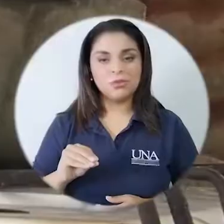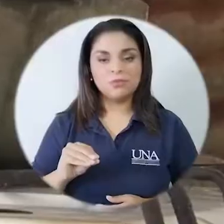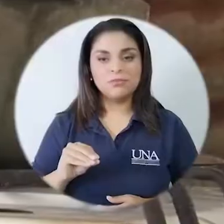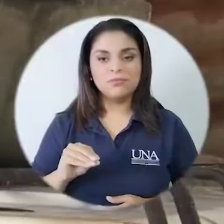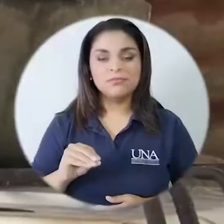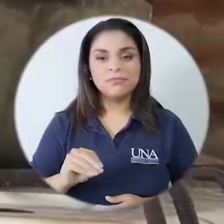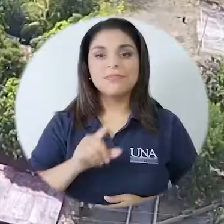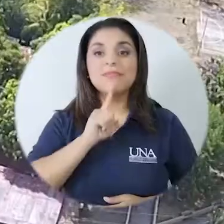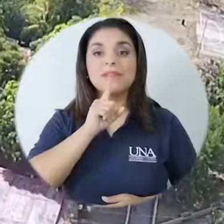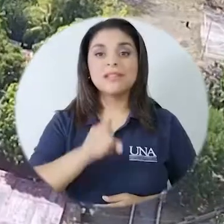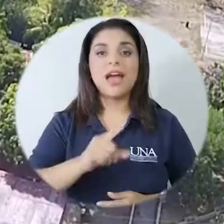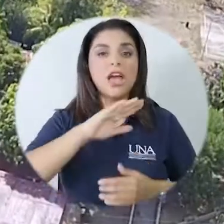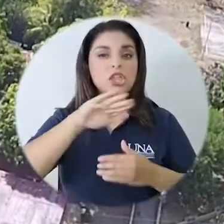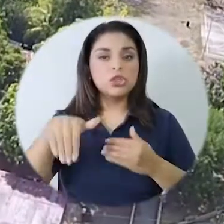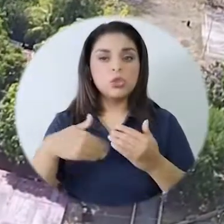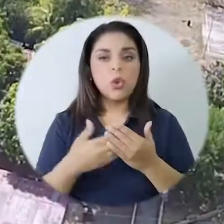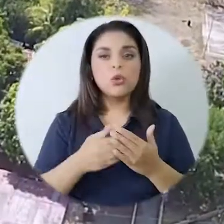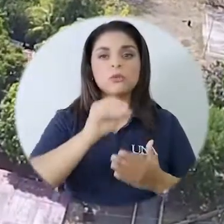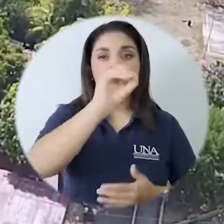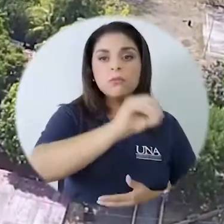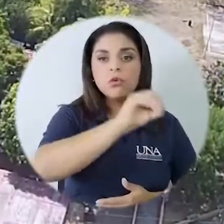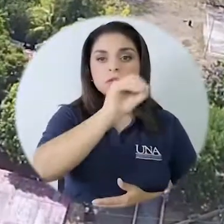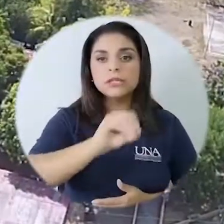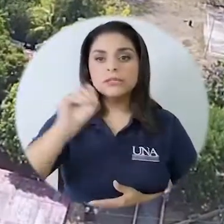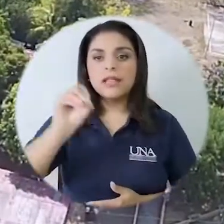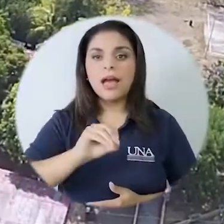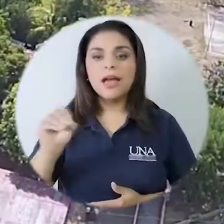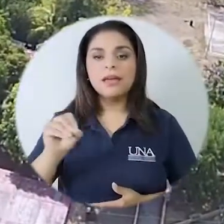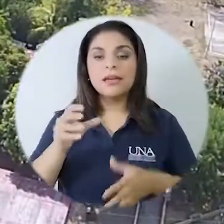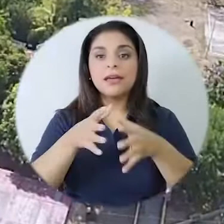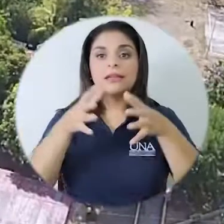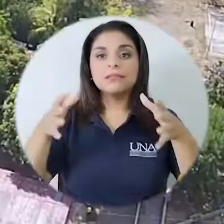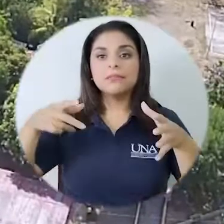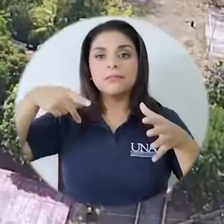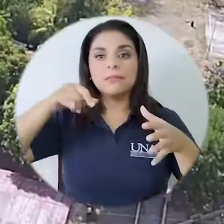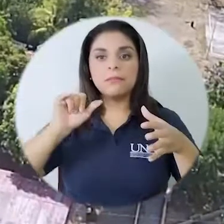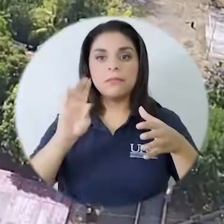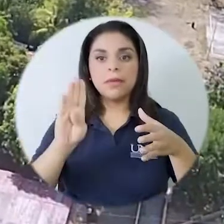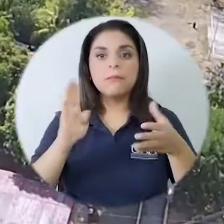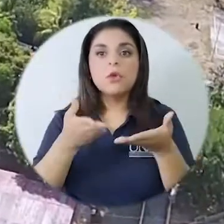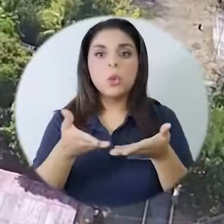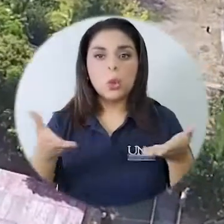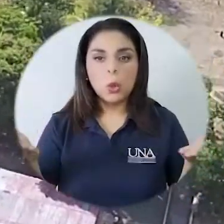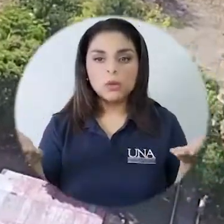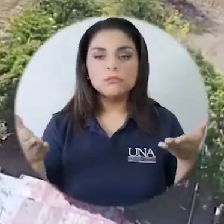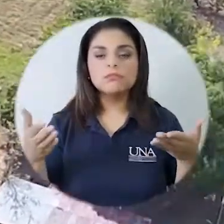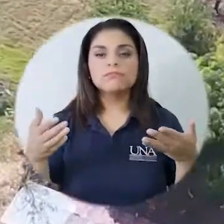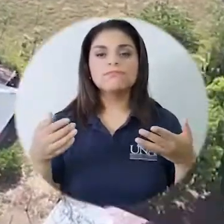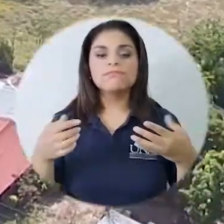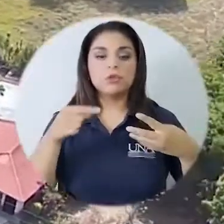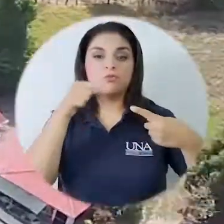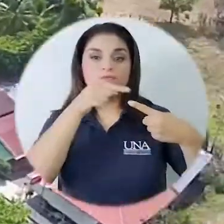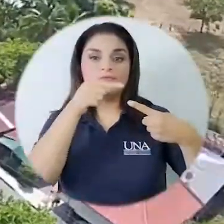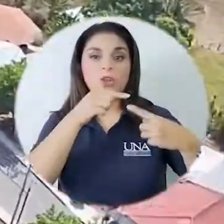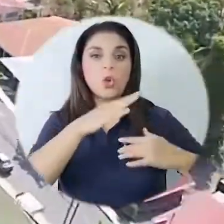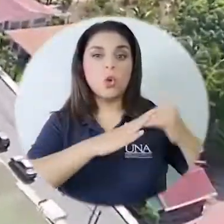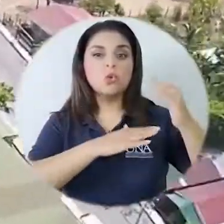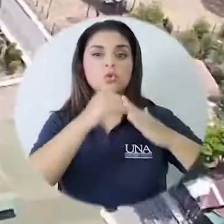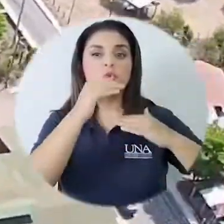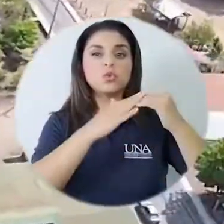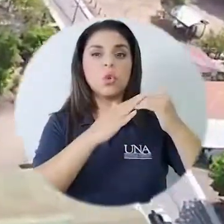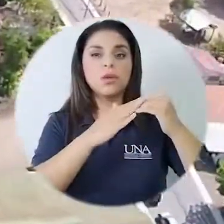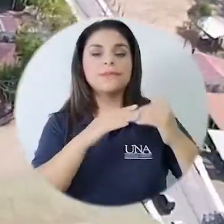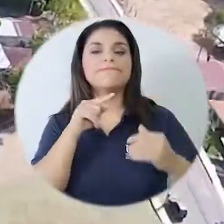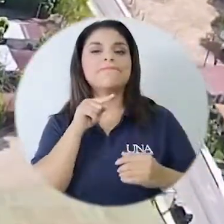deficitario. De hecho, de todas las tasas de crecimiento del PIB y de sus elementos y sus componentes, construcción es el que ha